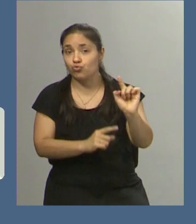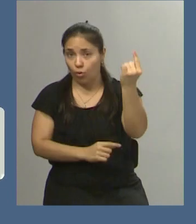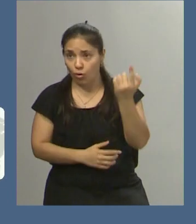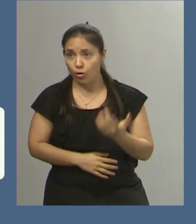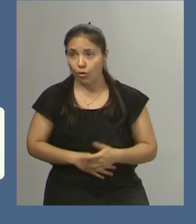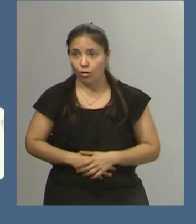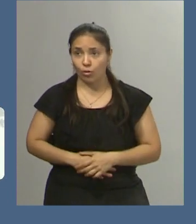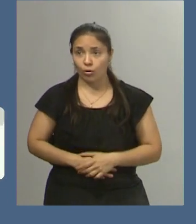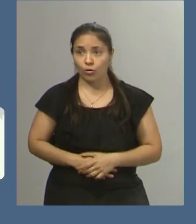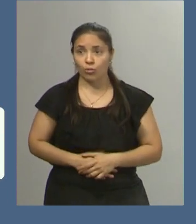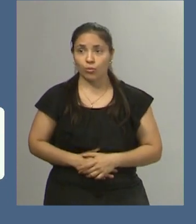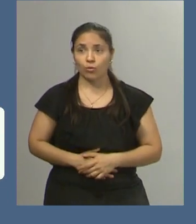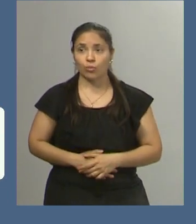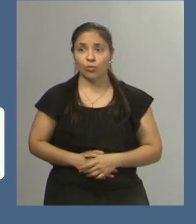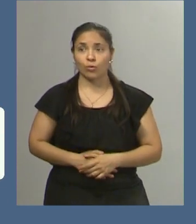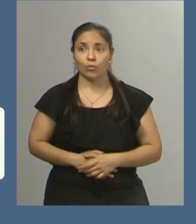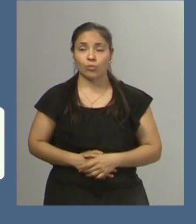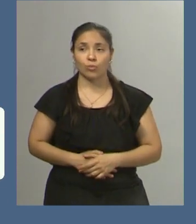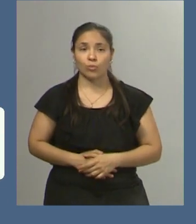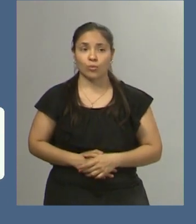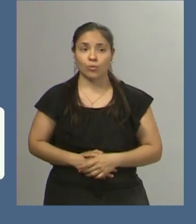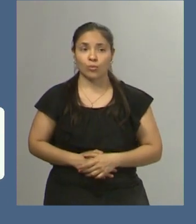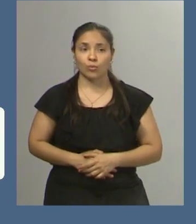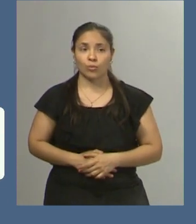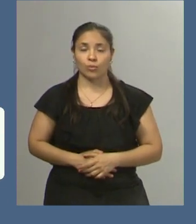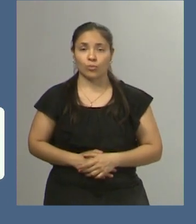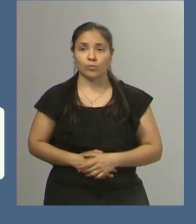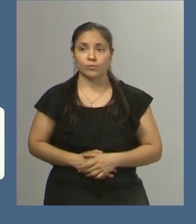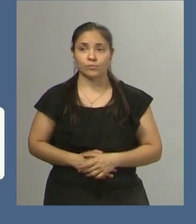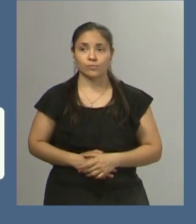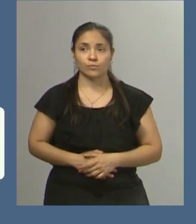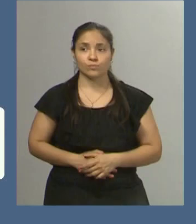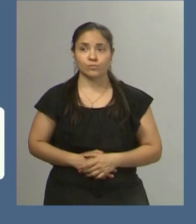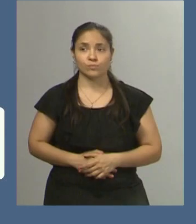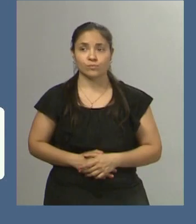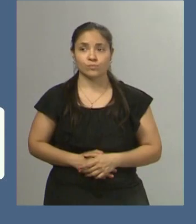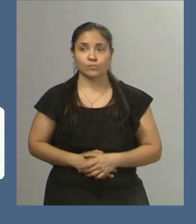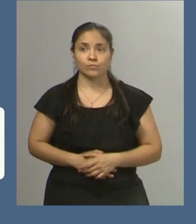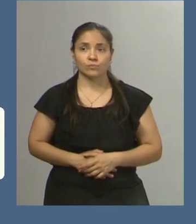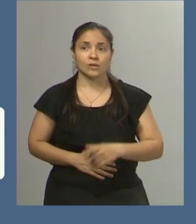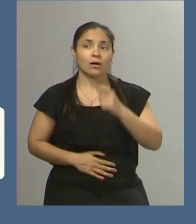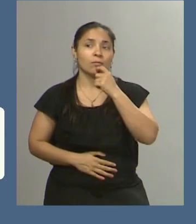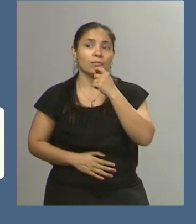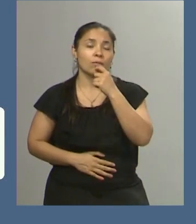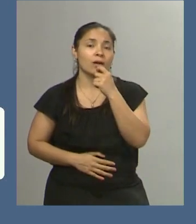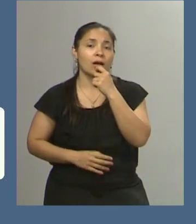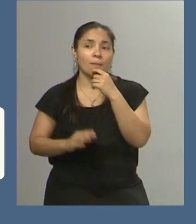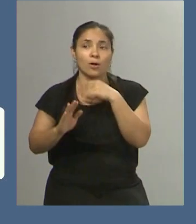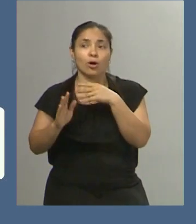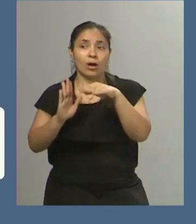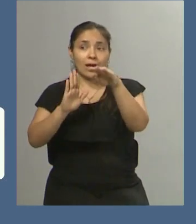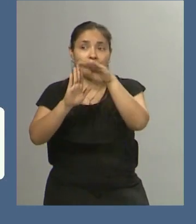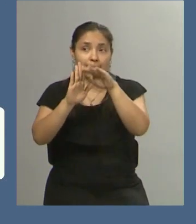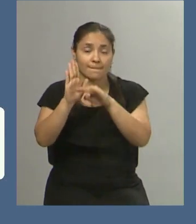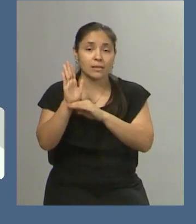fuertes para los intereses de cada una de las naciones. Si es que no hay forma de saber si las reglas se cumplen o no se